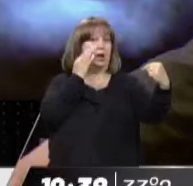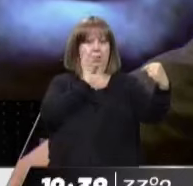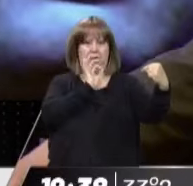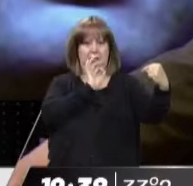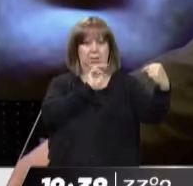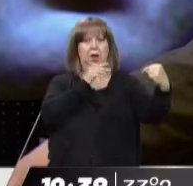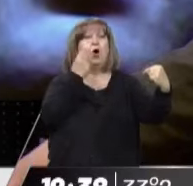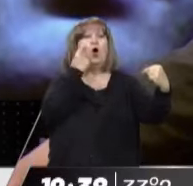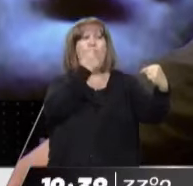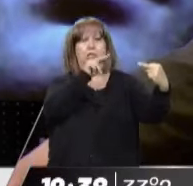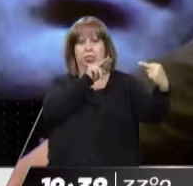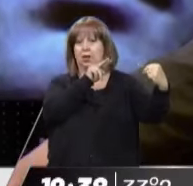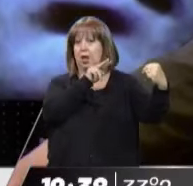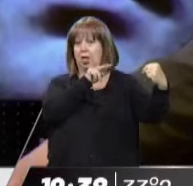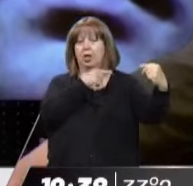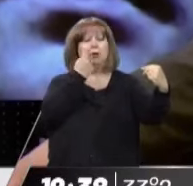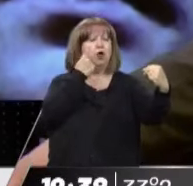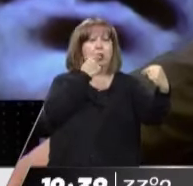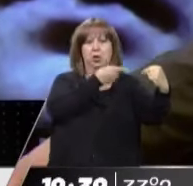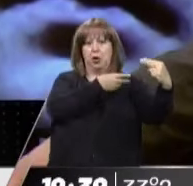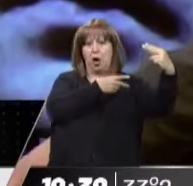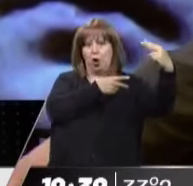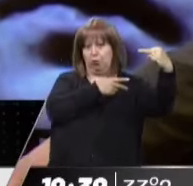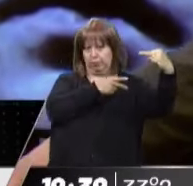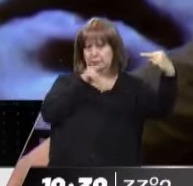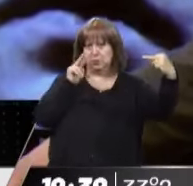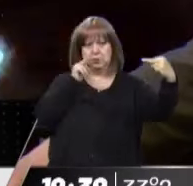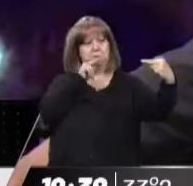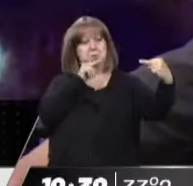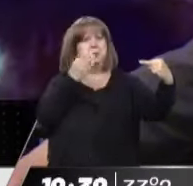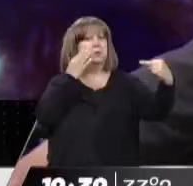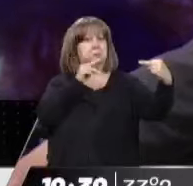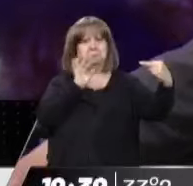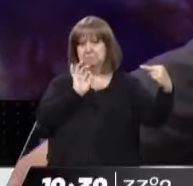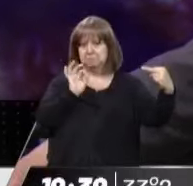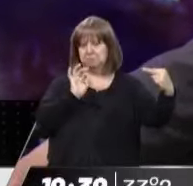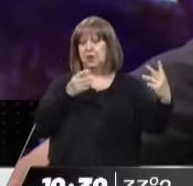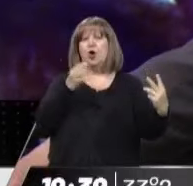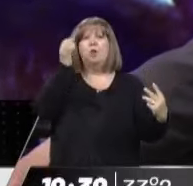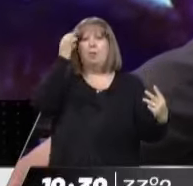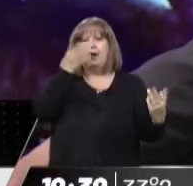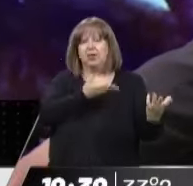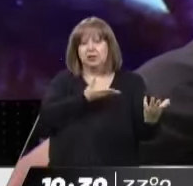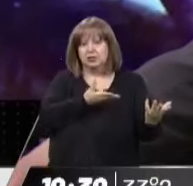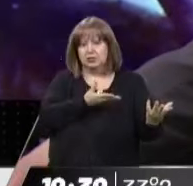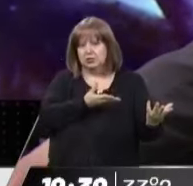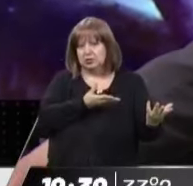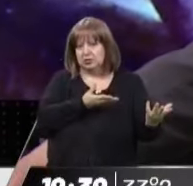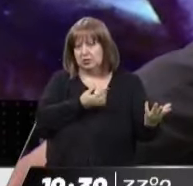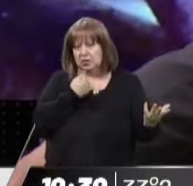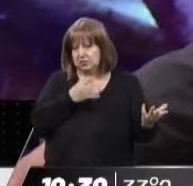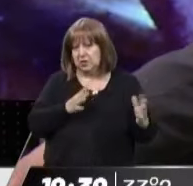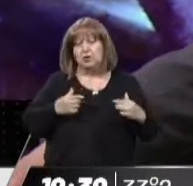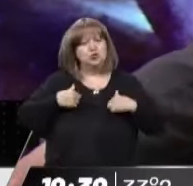fuerte para escuchar. Me costó mucho llegar a esto, y he llegado justo a la parte final porque no tenía